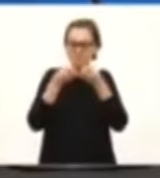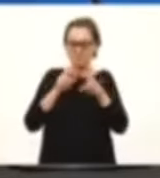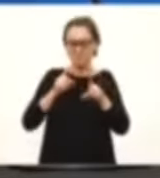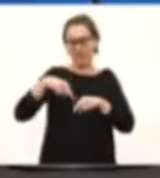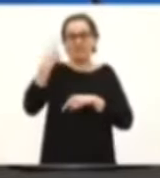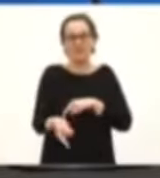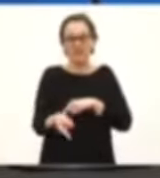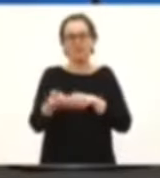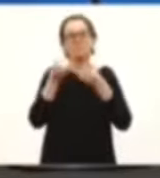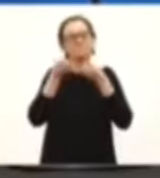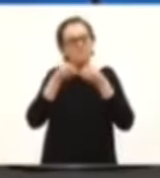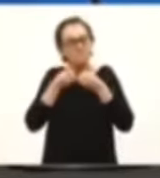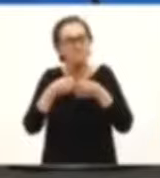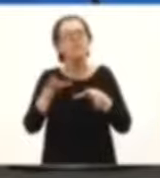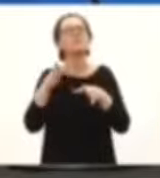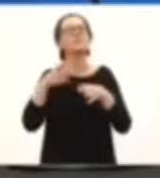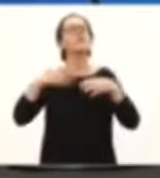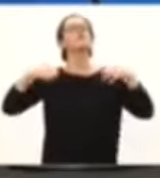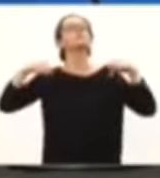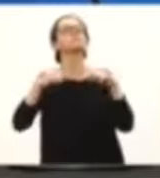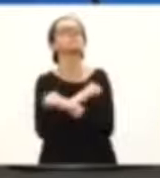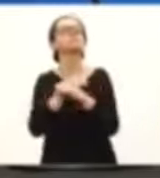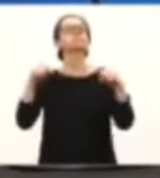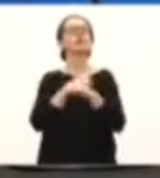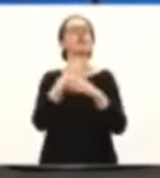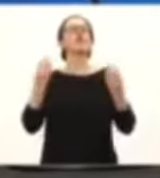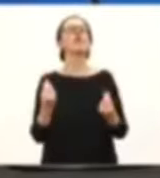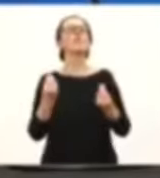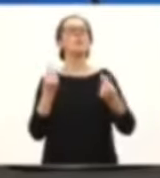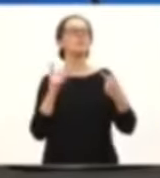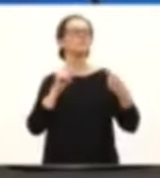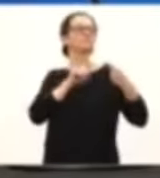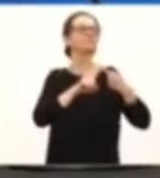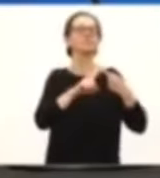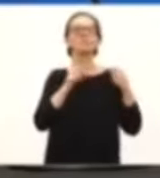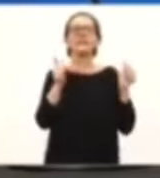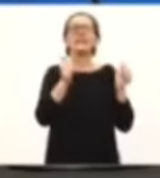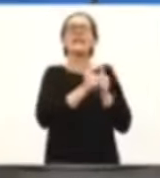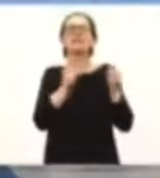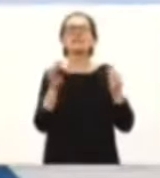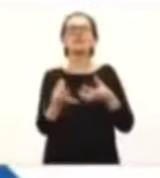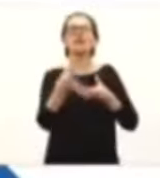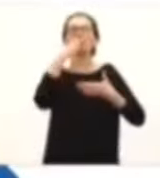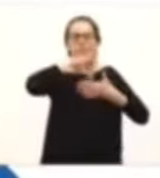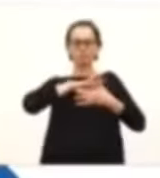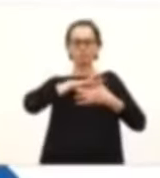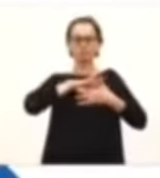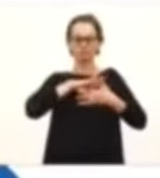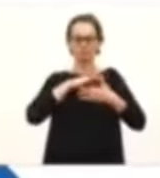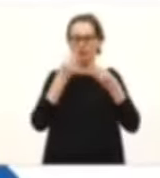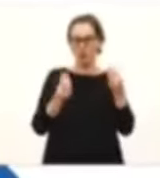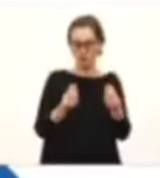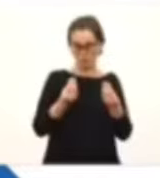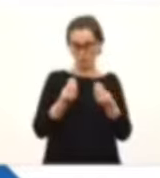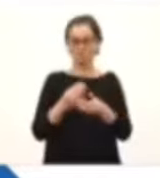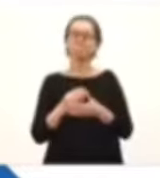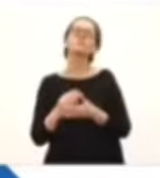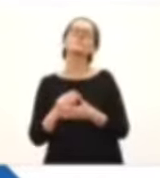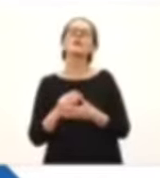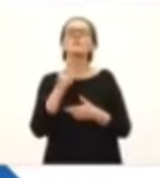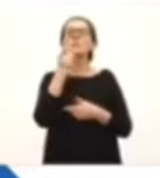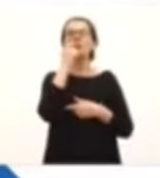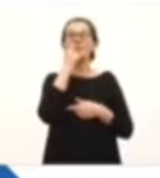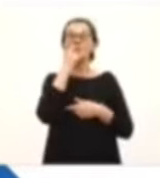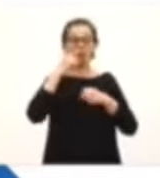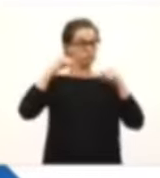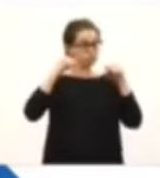mañana con la confirmación de casos por nexo epidemiológico. ¿Qué es esto? Se considera caso